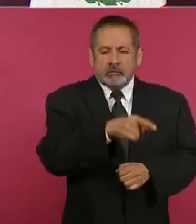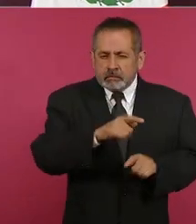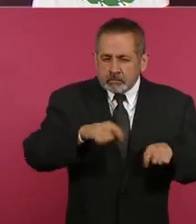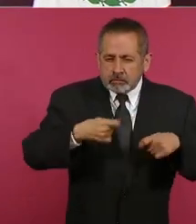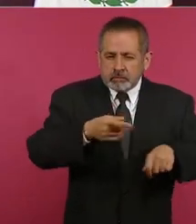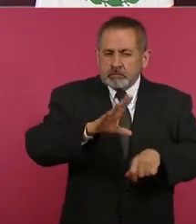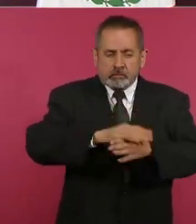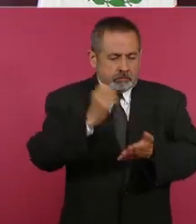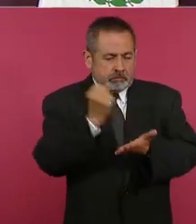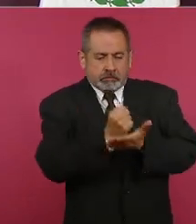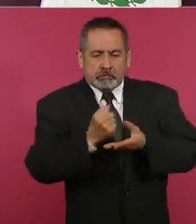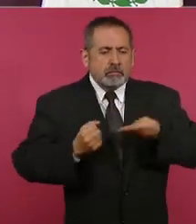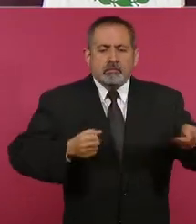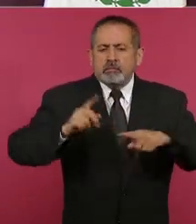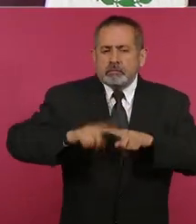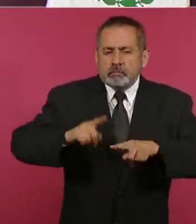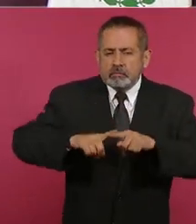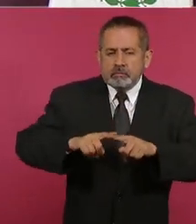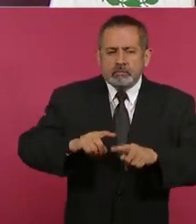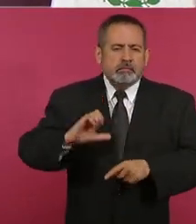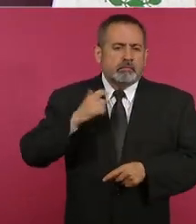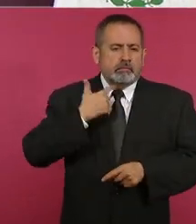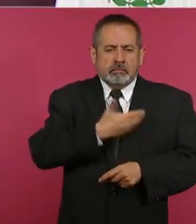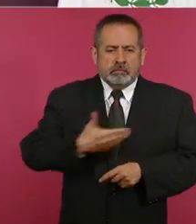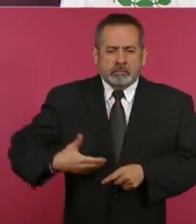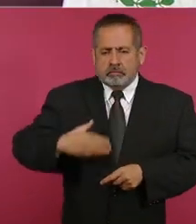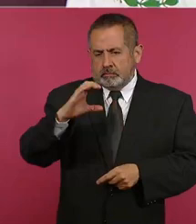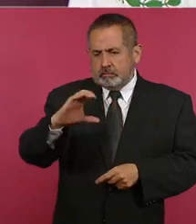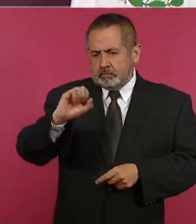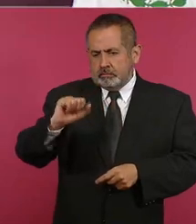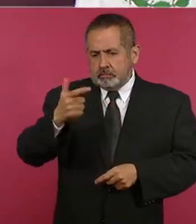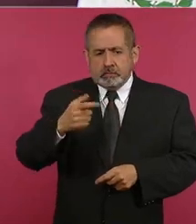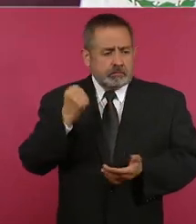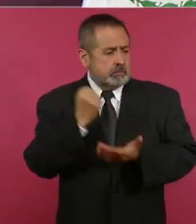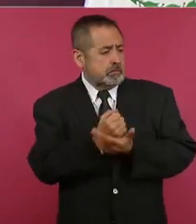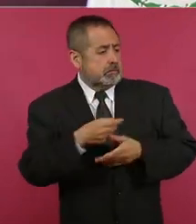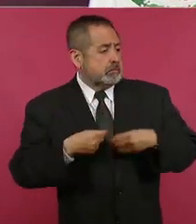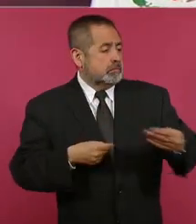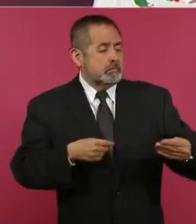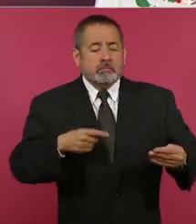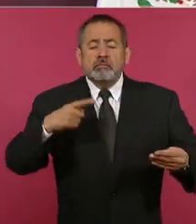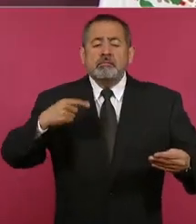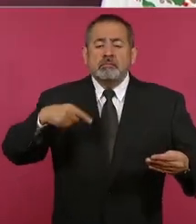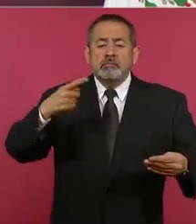Salinas, y luego se reafirmó